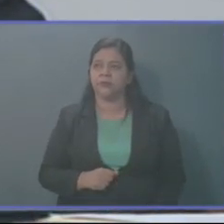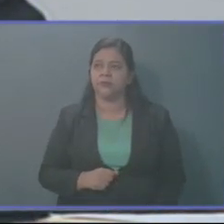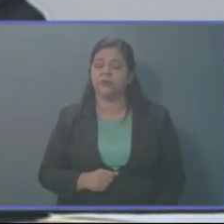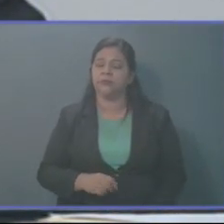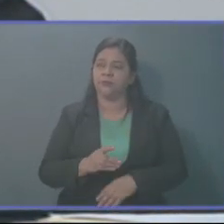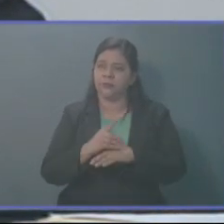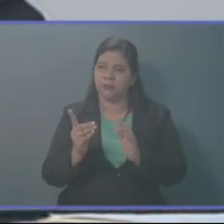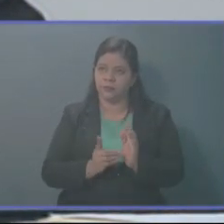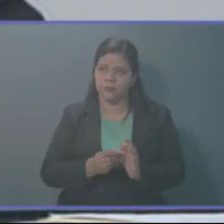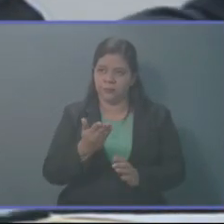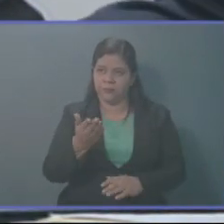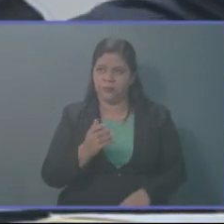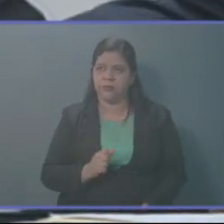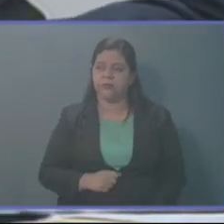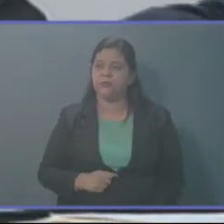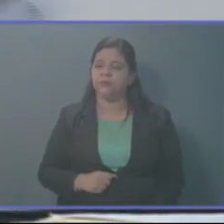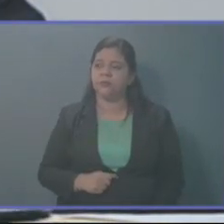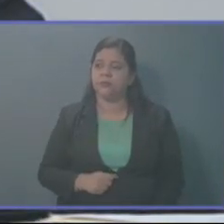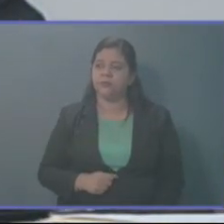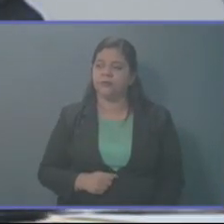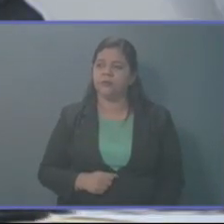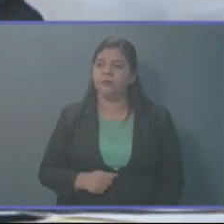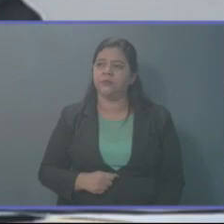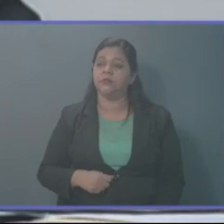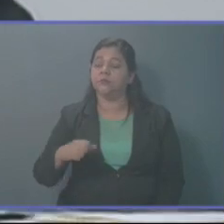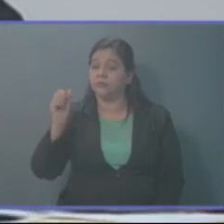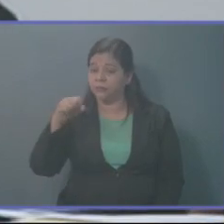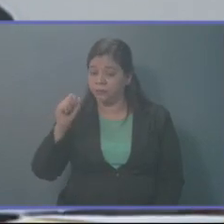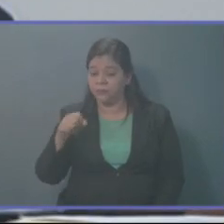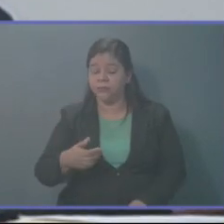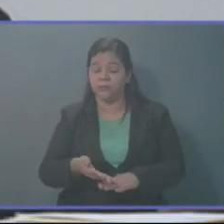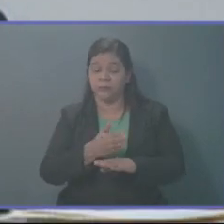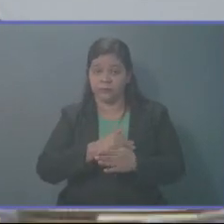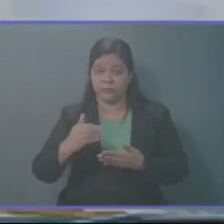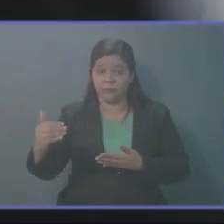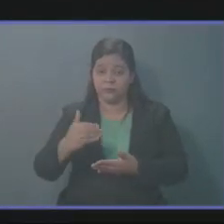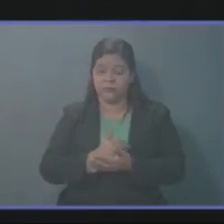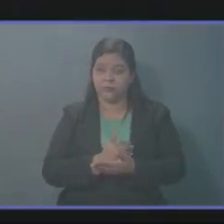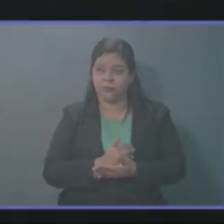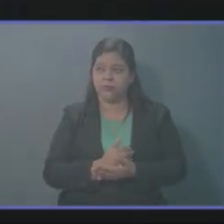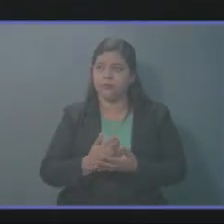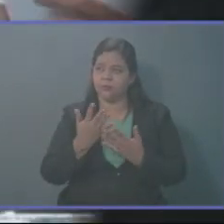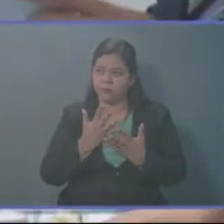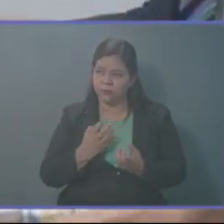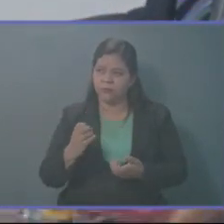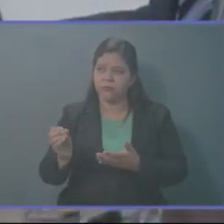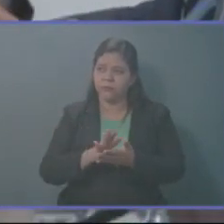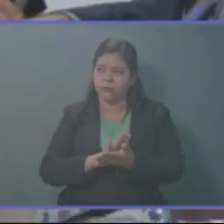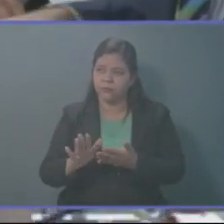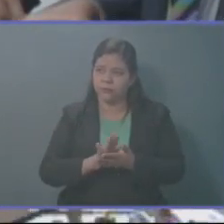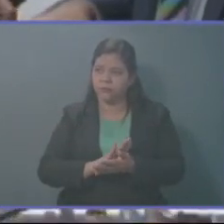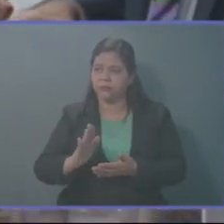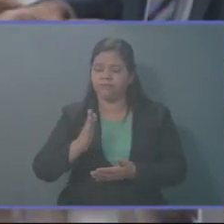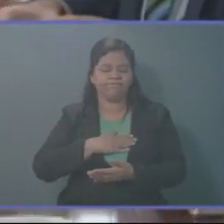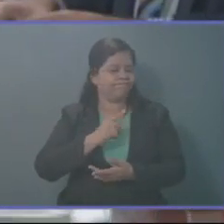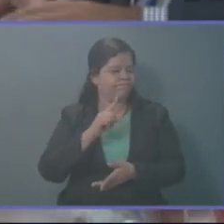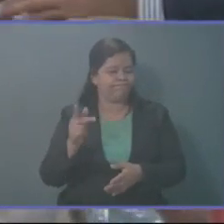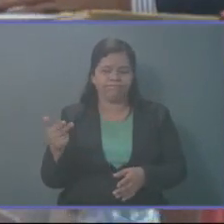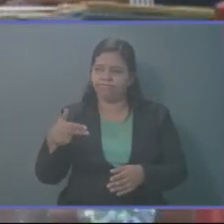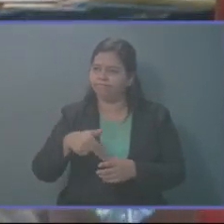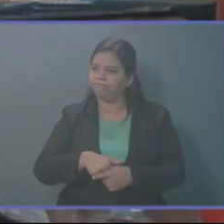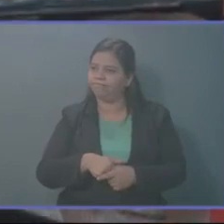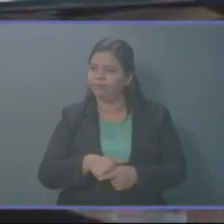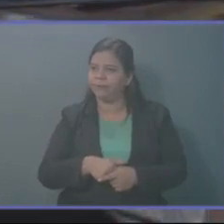Diputado Ávila. Aquí vinieron la gente esta de los, yo solo le voy a dar la copia porque no logró ingresar, pues no lo